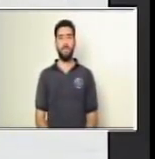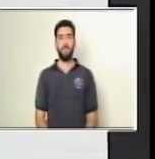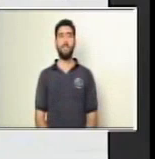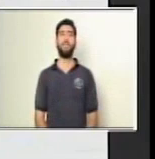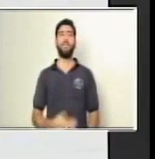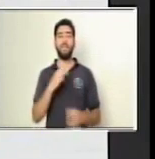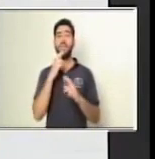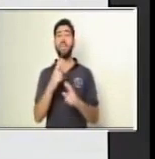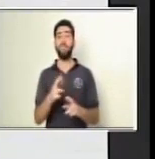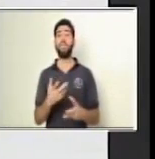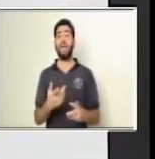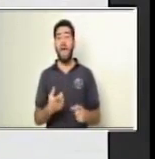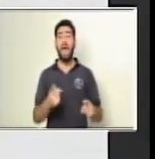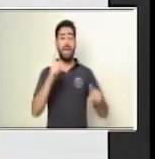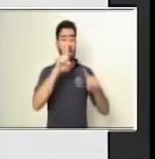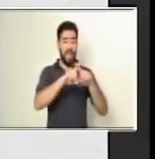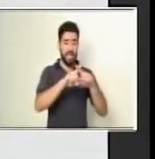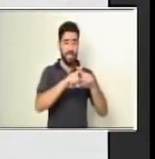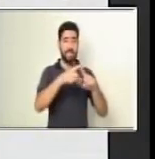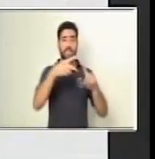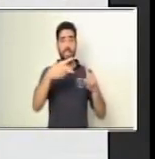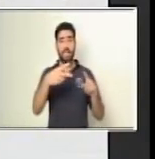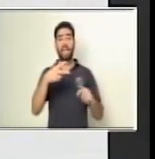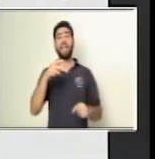una respuesta 5.